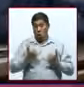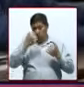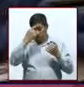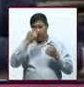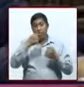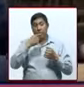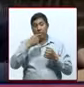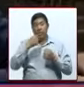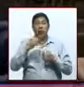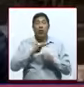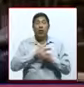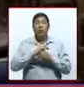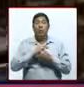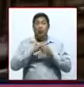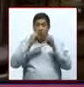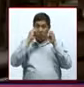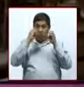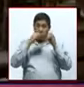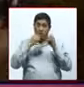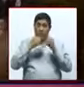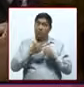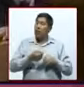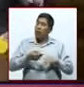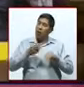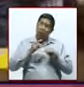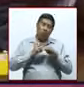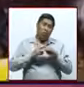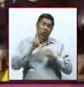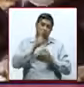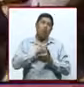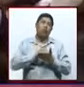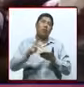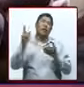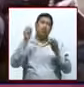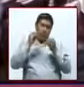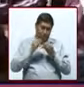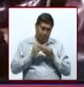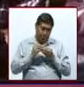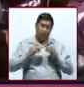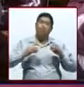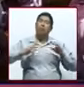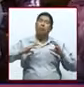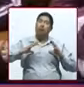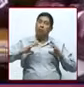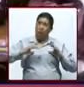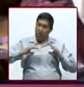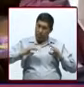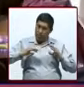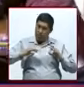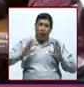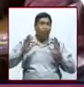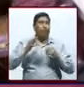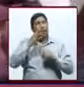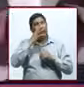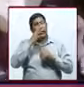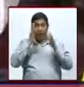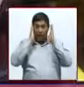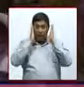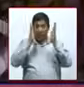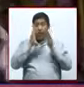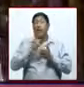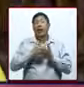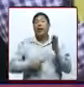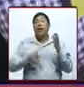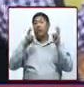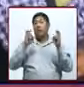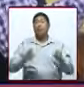el comunicado tan esperado por los padres, ¿no? Exactamente, esta tarde han dicho una semana más para el descanso pedagógico. Ahora escuche en qué se